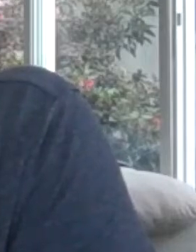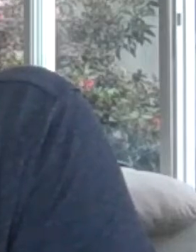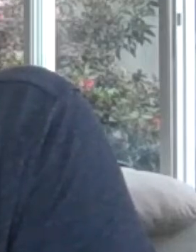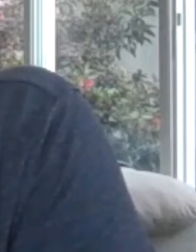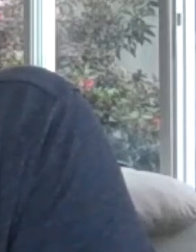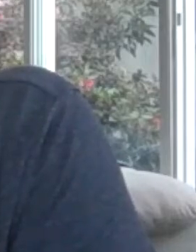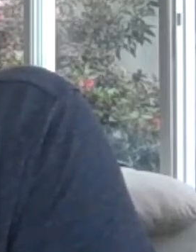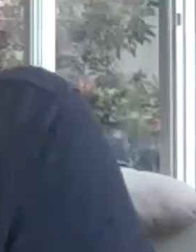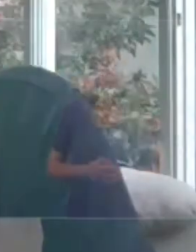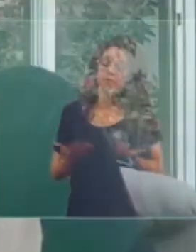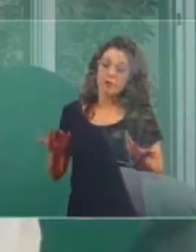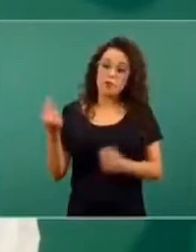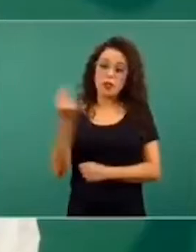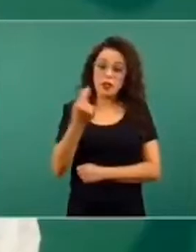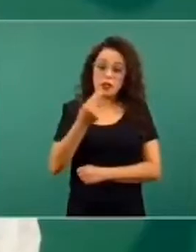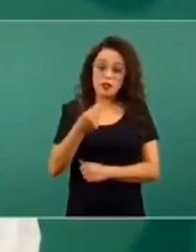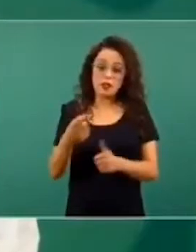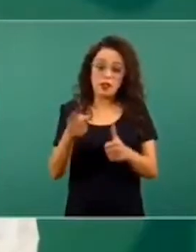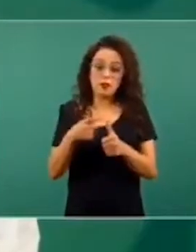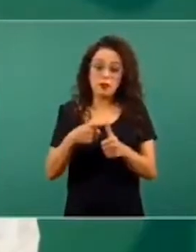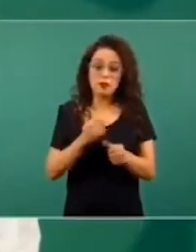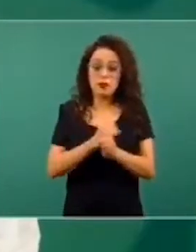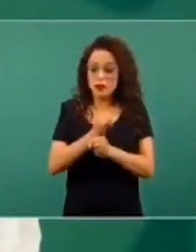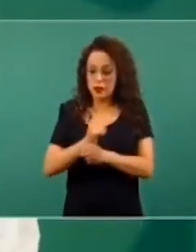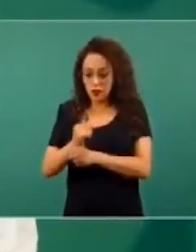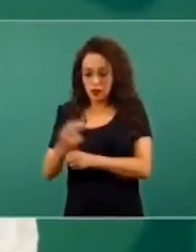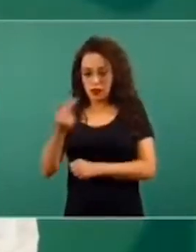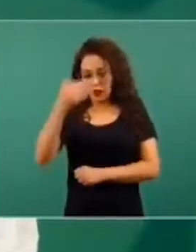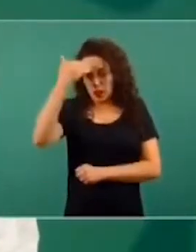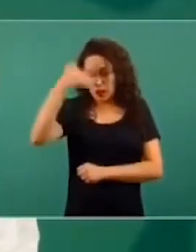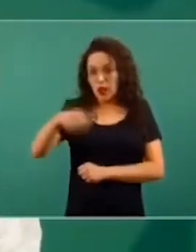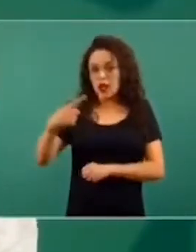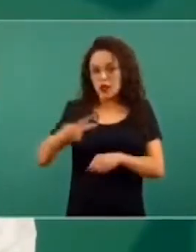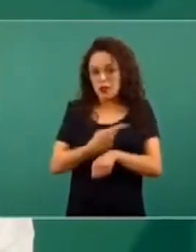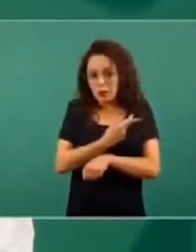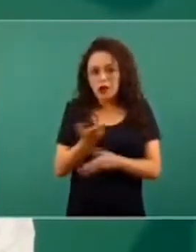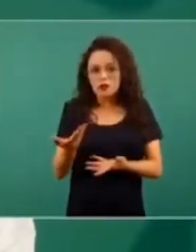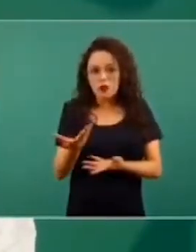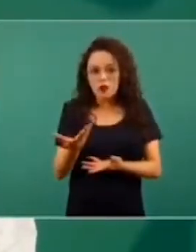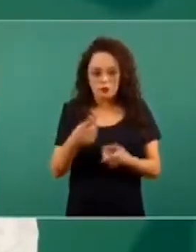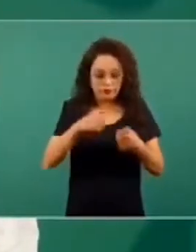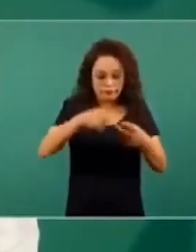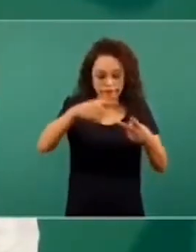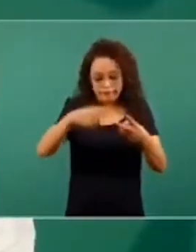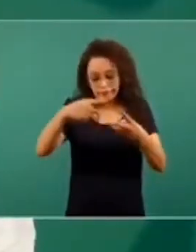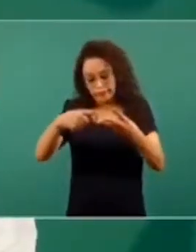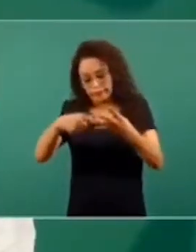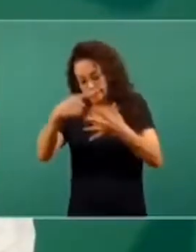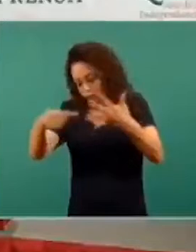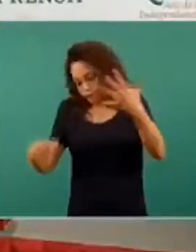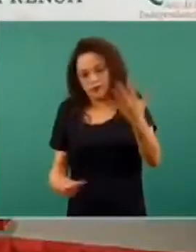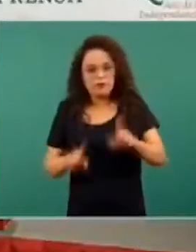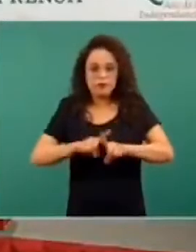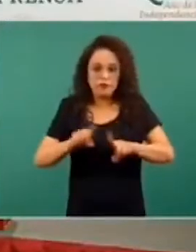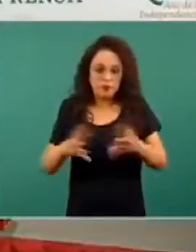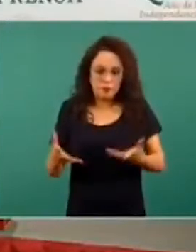rubro médico, desde aquella también muy polémica declaración de la fuerza moral, ¿no? Yo creo que es muy